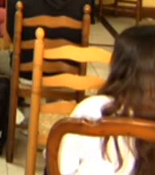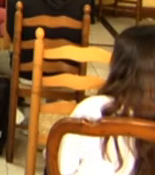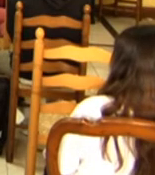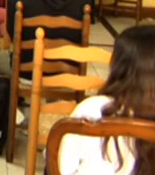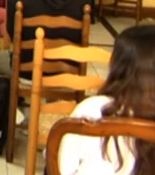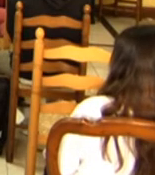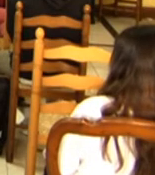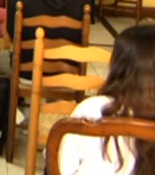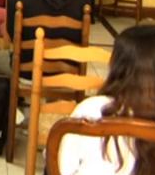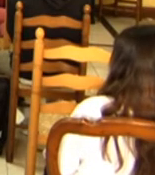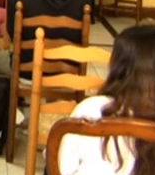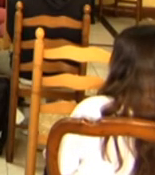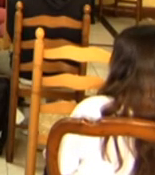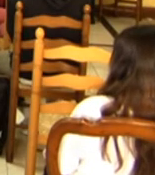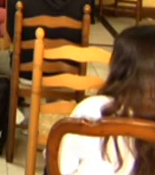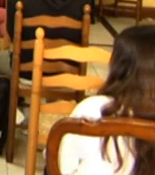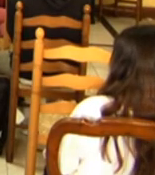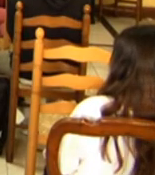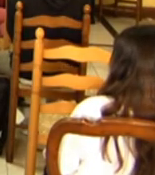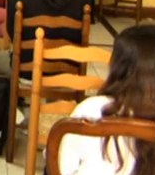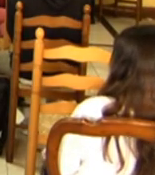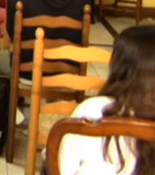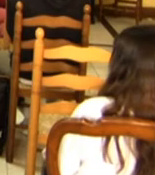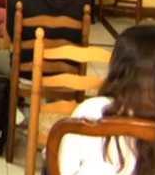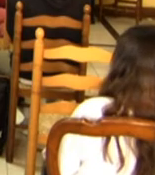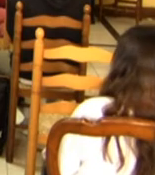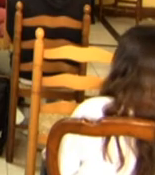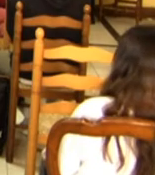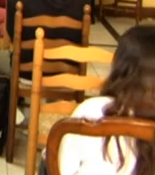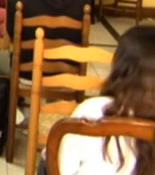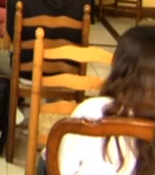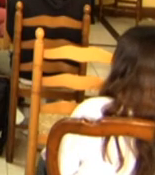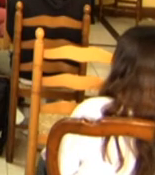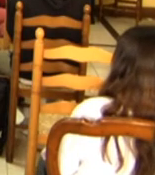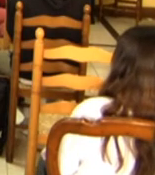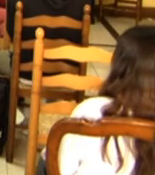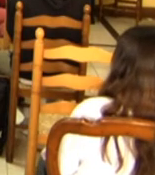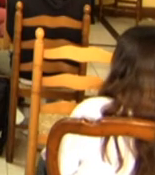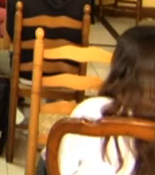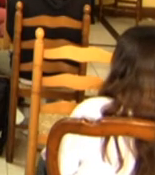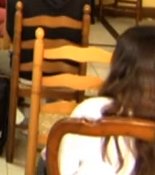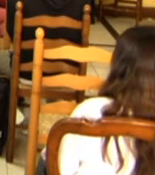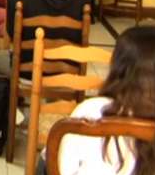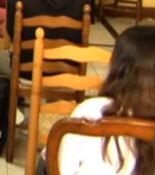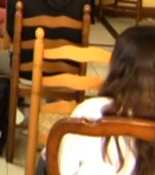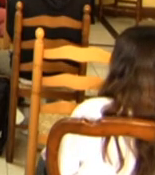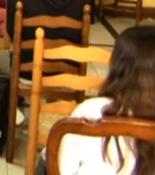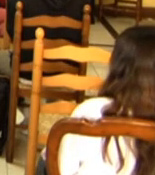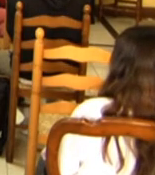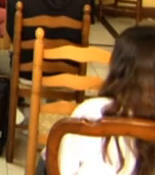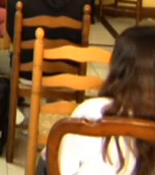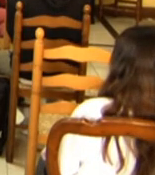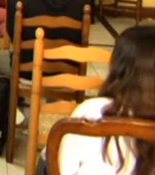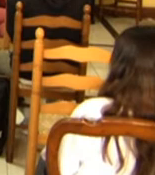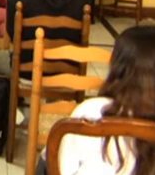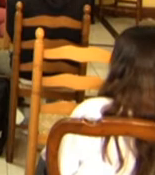Ya está, vale. Me sabe fatal porque es una palabra que yo he querido desterrar junto con muchas otras. Me esfuerzo por emplear otro tipo de